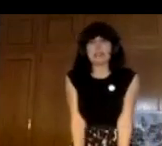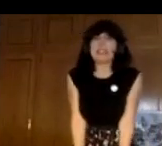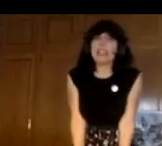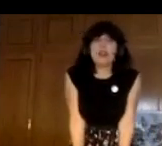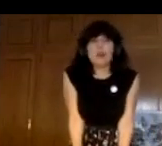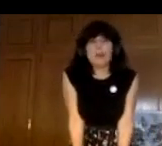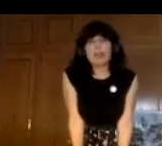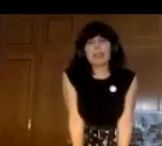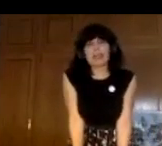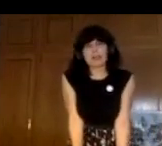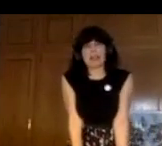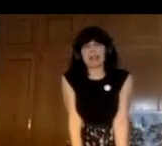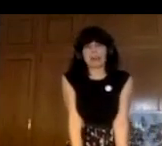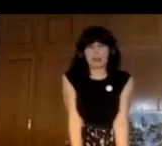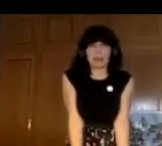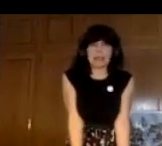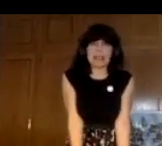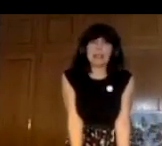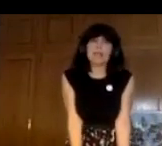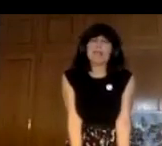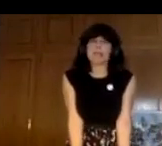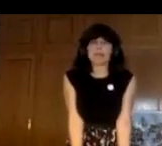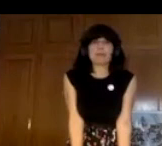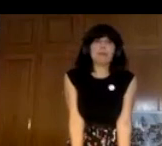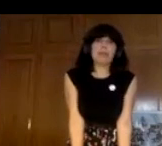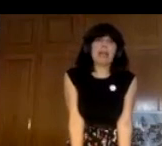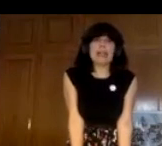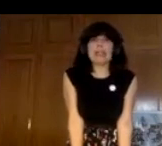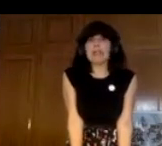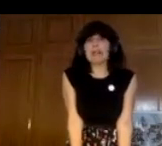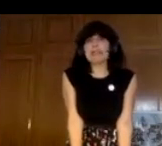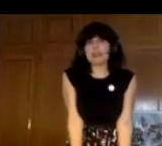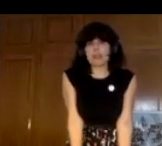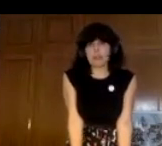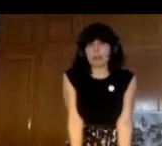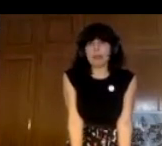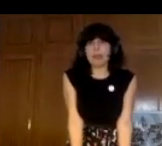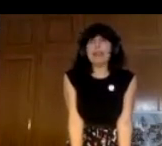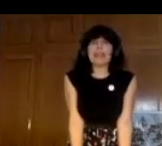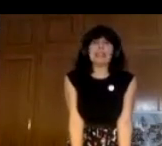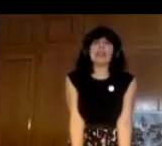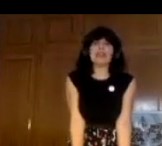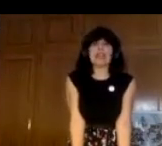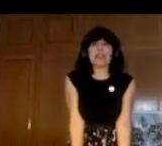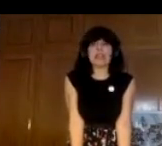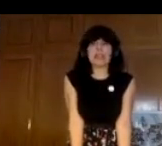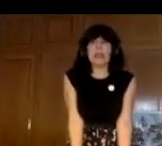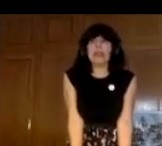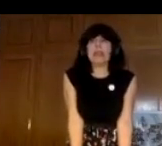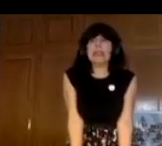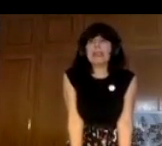Entonces, pasando muy por encima de las cuatro herramientas, la narrativa debe ser sustitutiva. Esto quiere decir